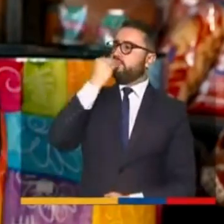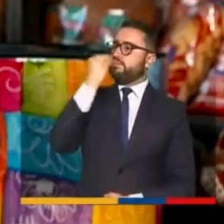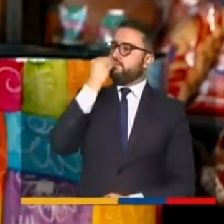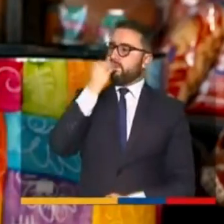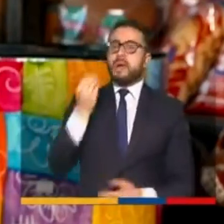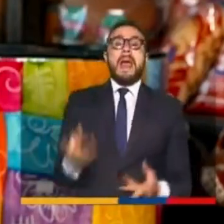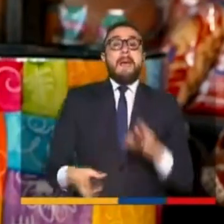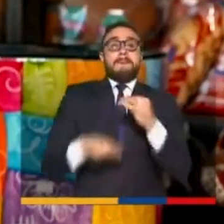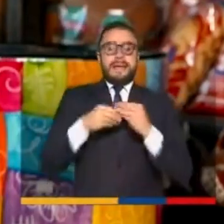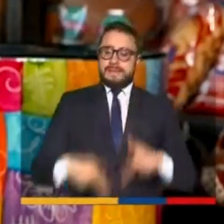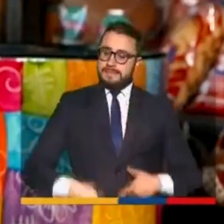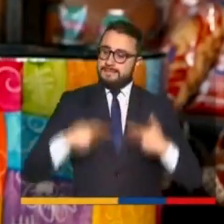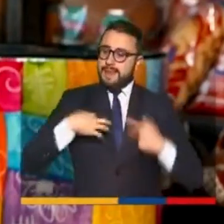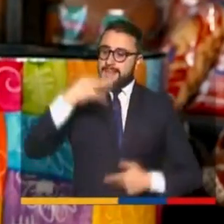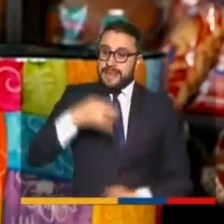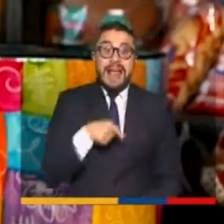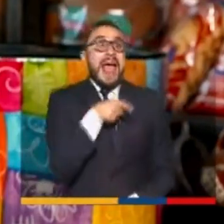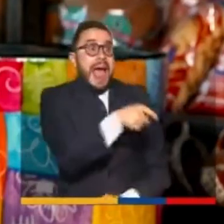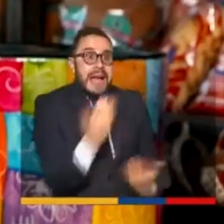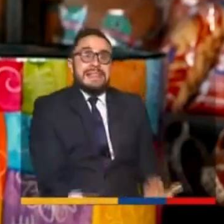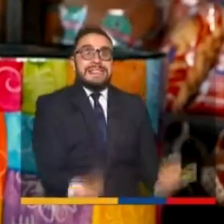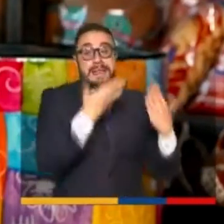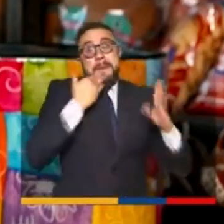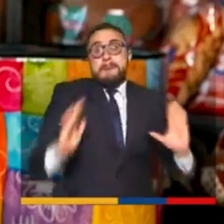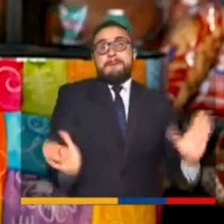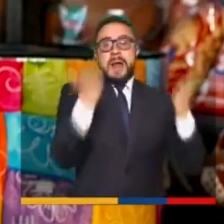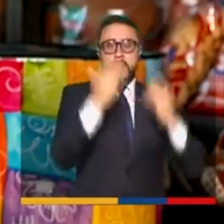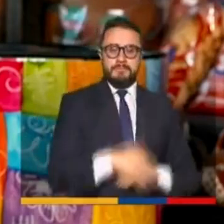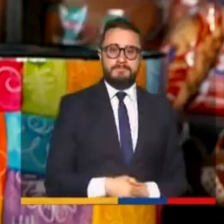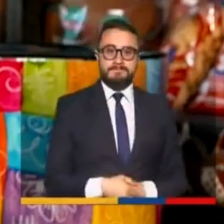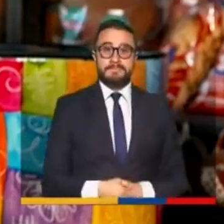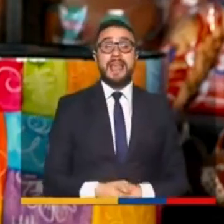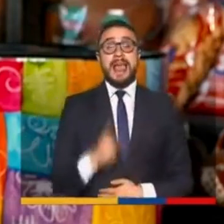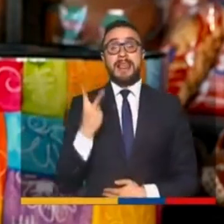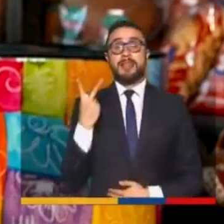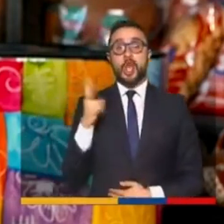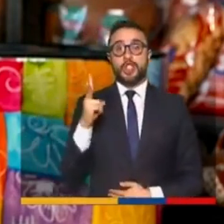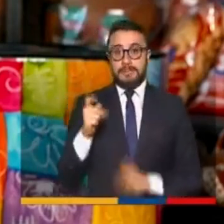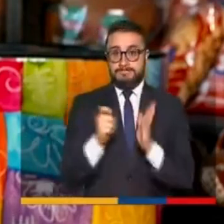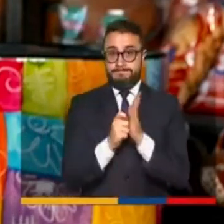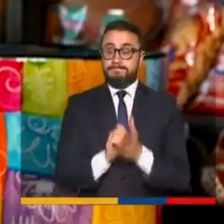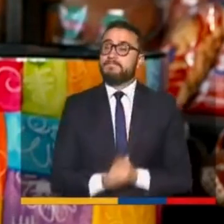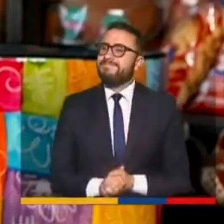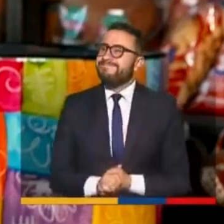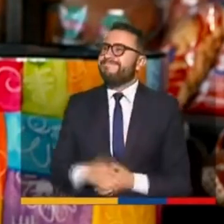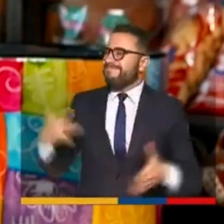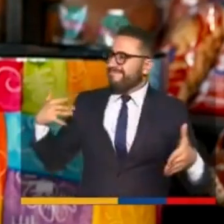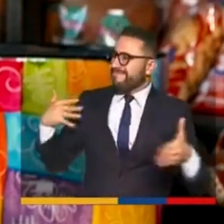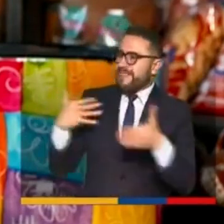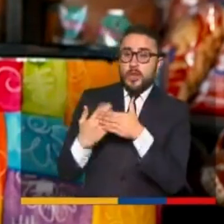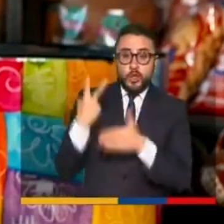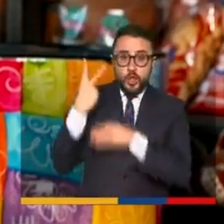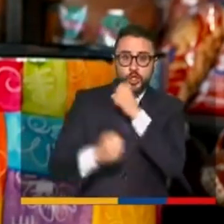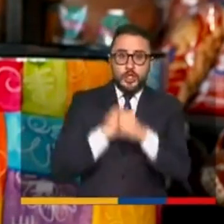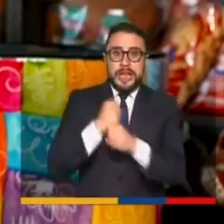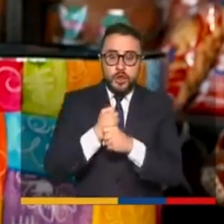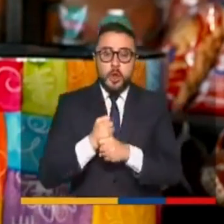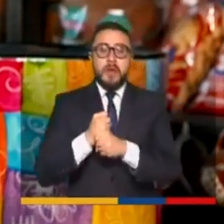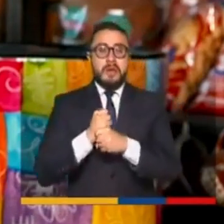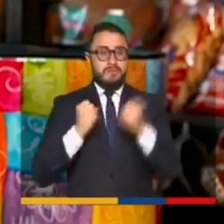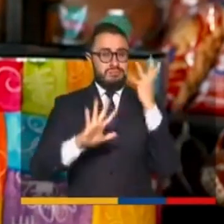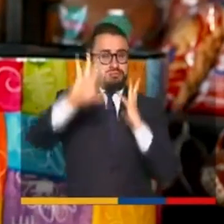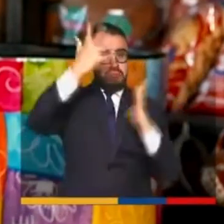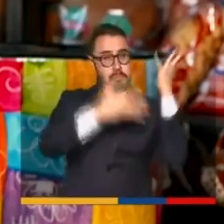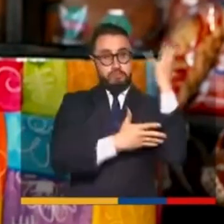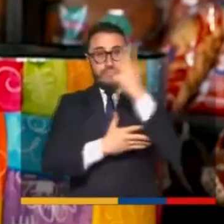12. En 2 años redujimos la deforestación en Colombia, un 54%